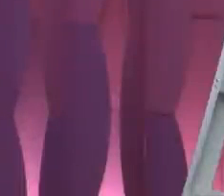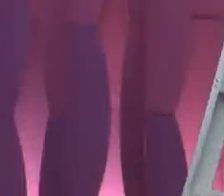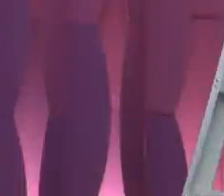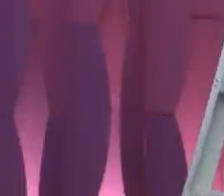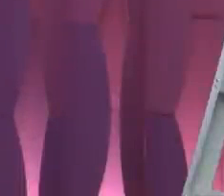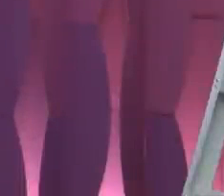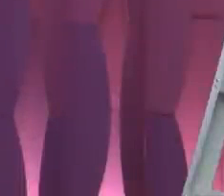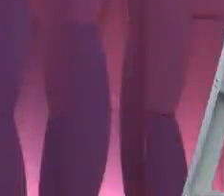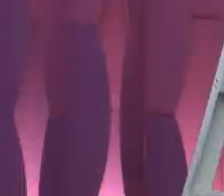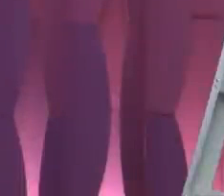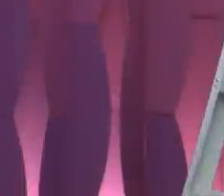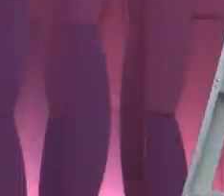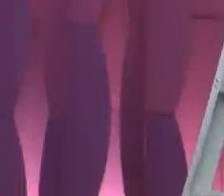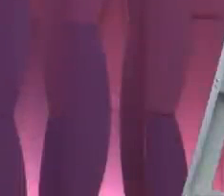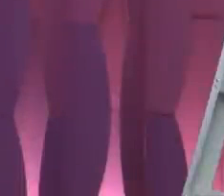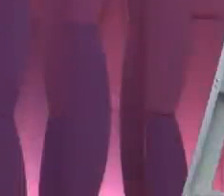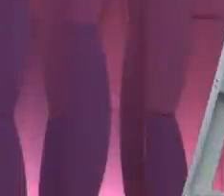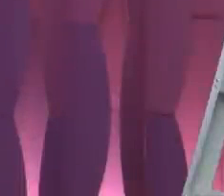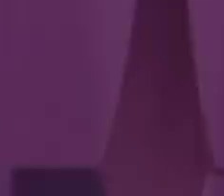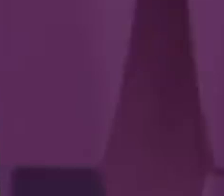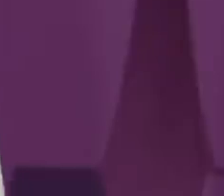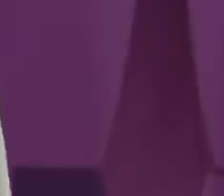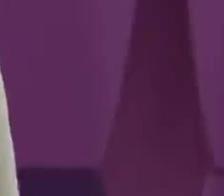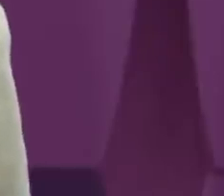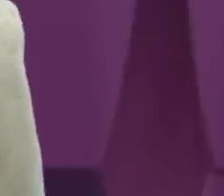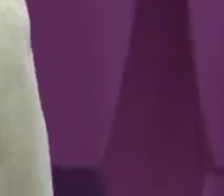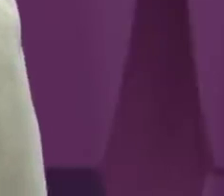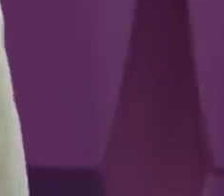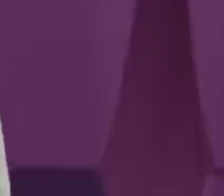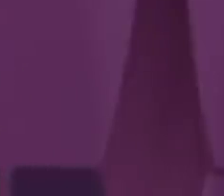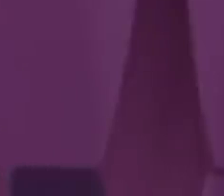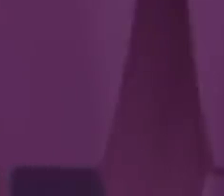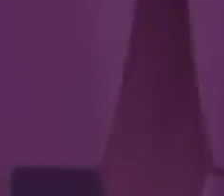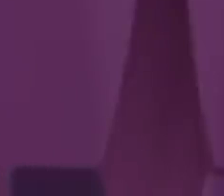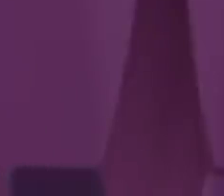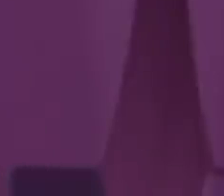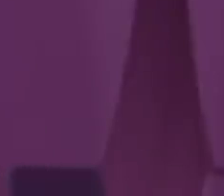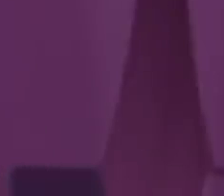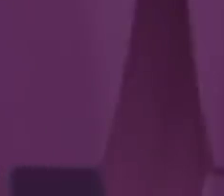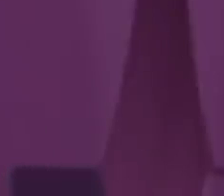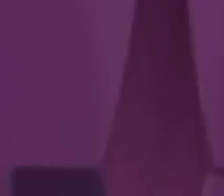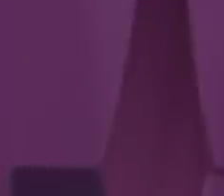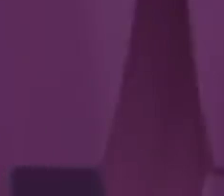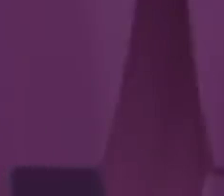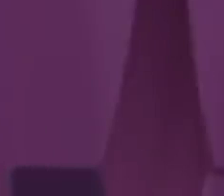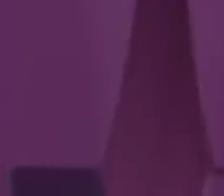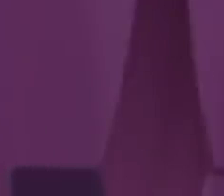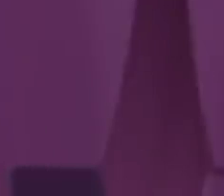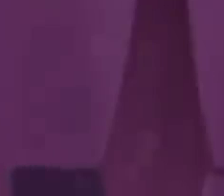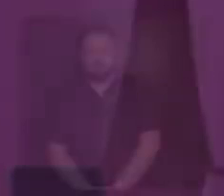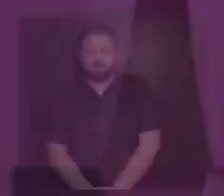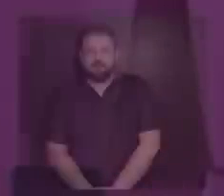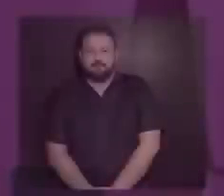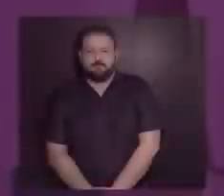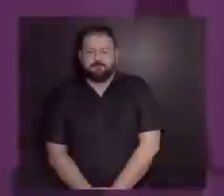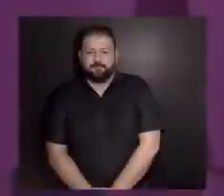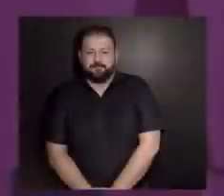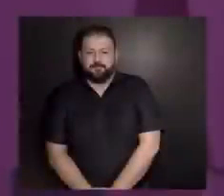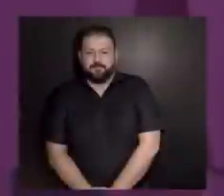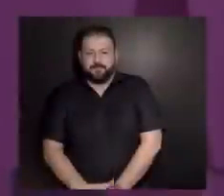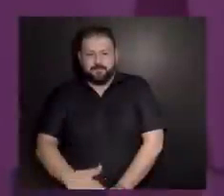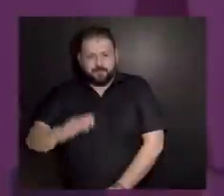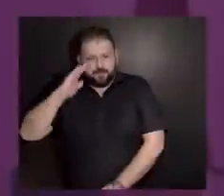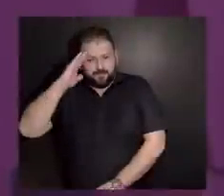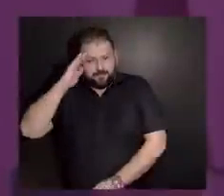Hola, ¿qué tal a todos? Muy buenas tardes y bienvenidos a Mundo Morado, una emisión más. Me da mucho gusto saludarlos a todos. Yo soy Eduardo Beas, es un placer estar aquí con